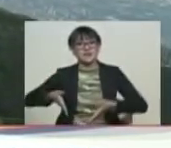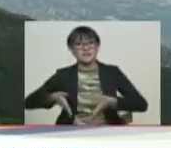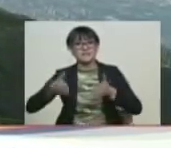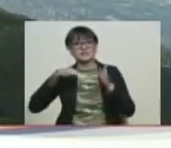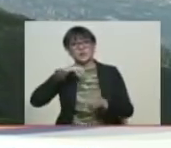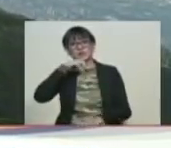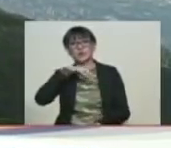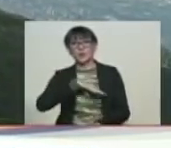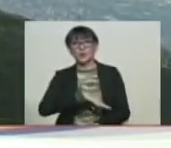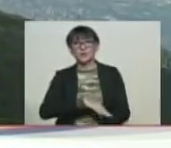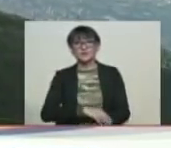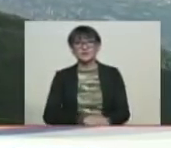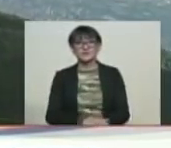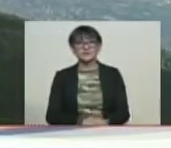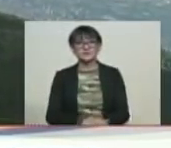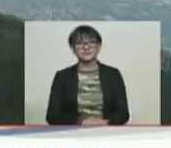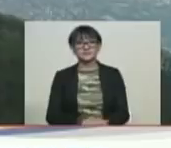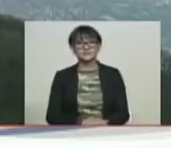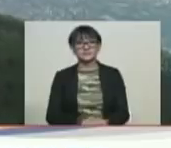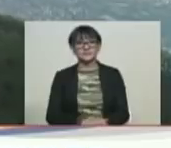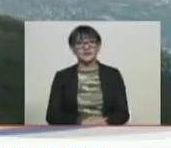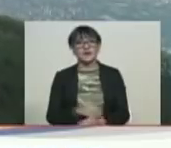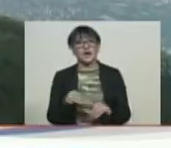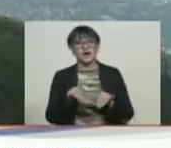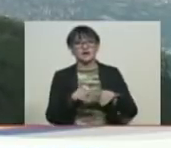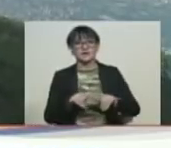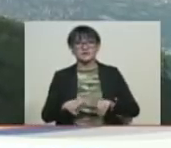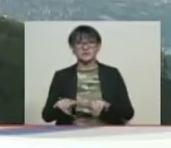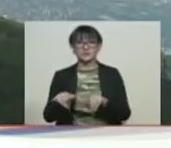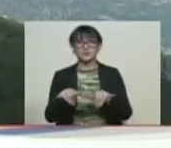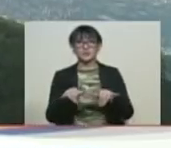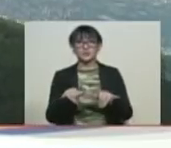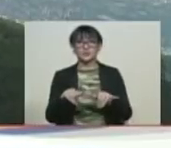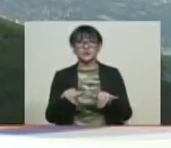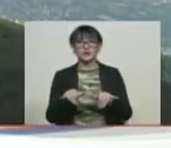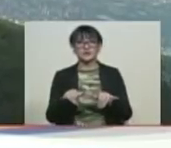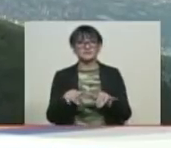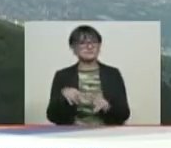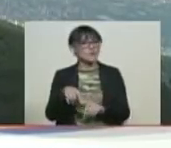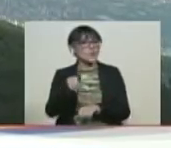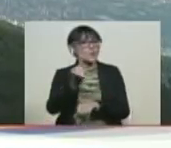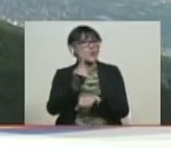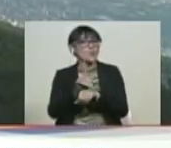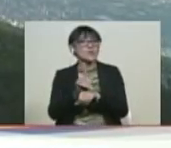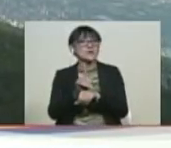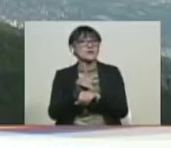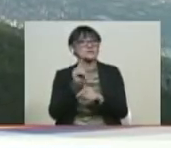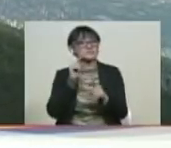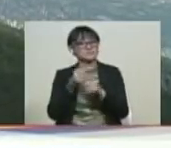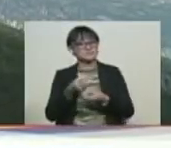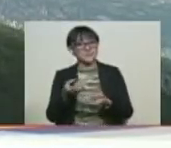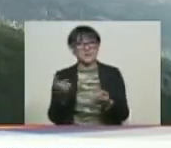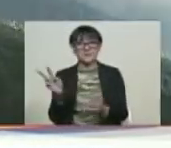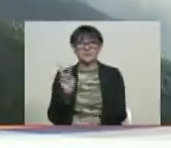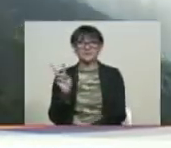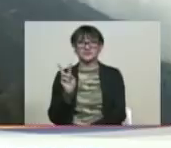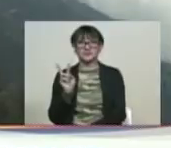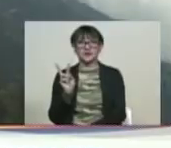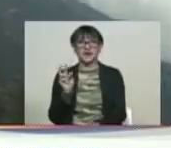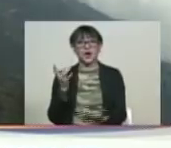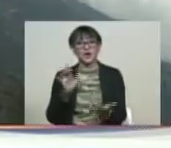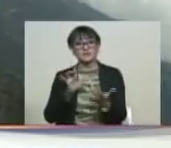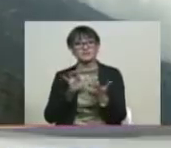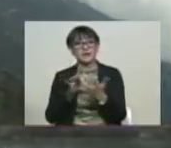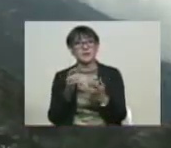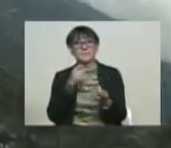edificio histórico que reúne una arquitectura única para Venezuela. Vamos a darle el pase